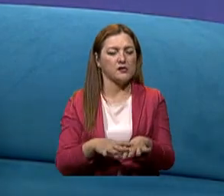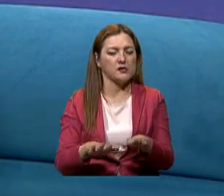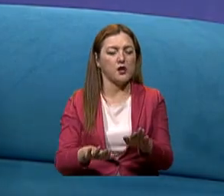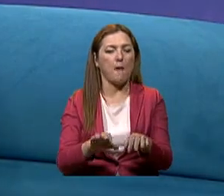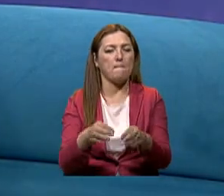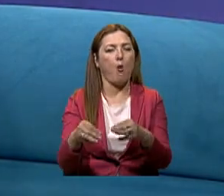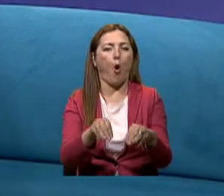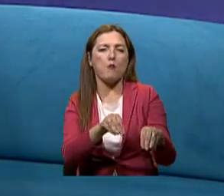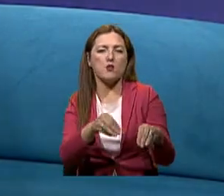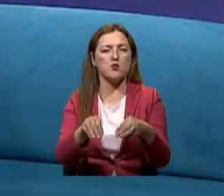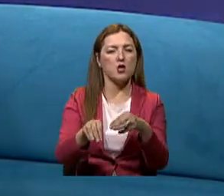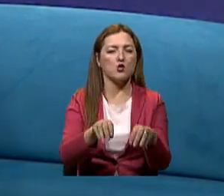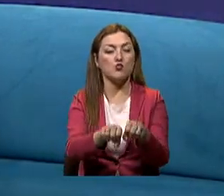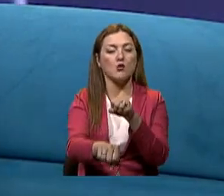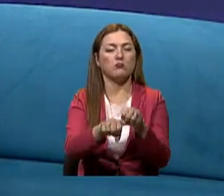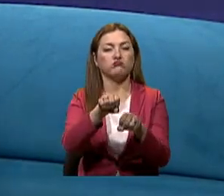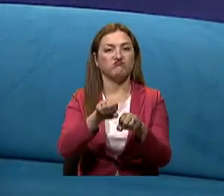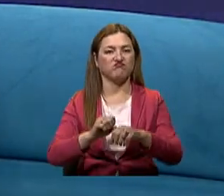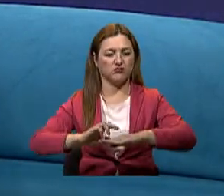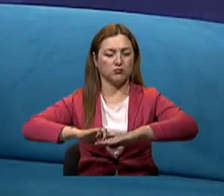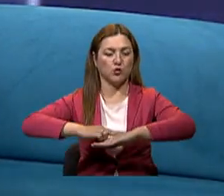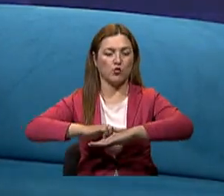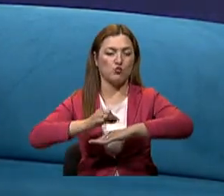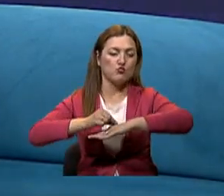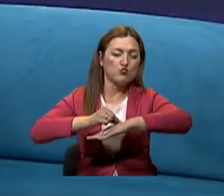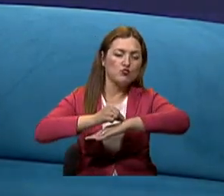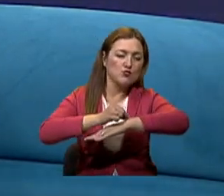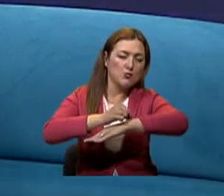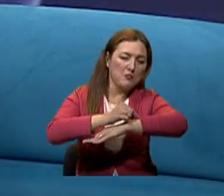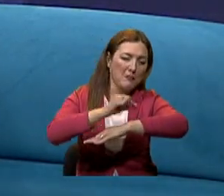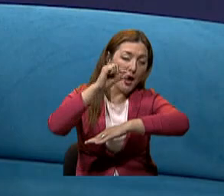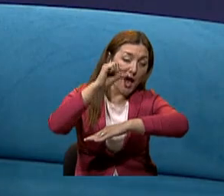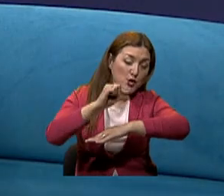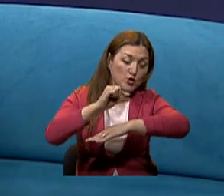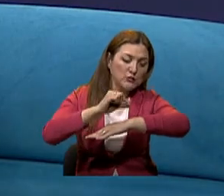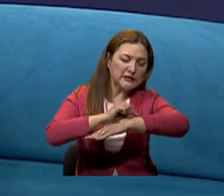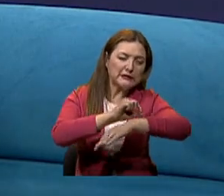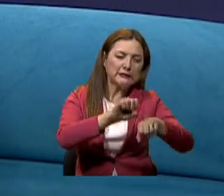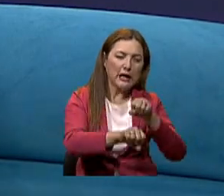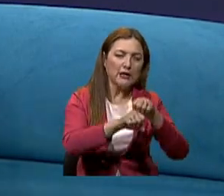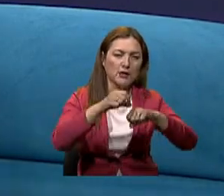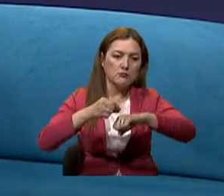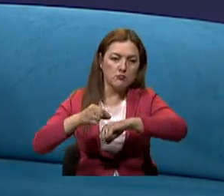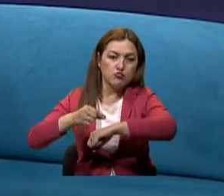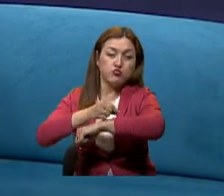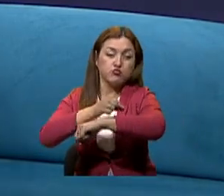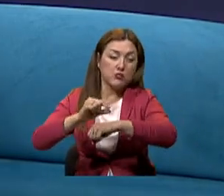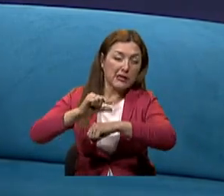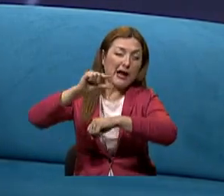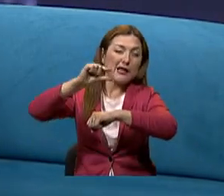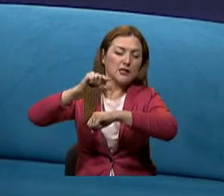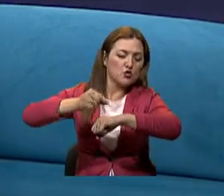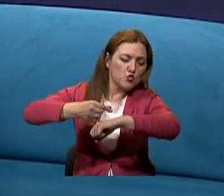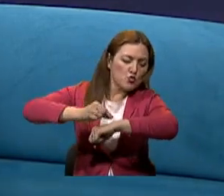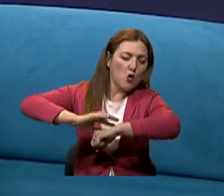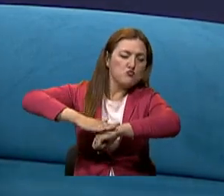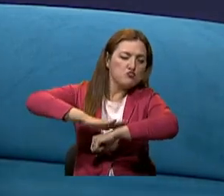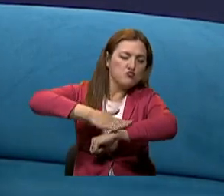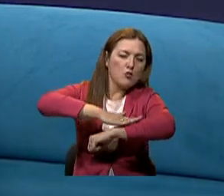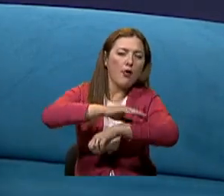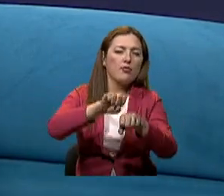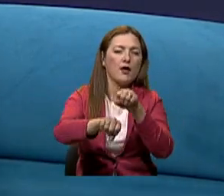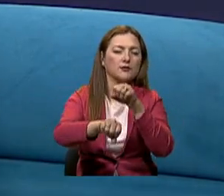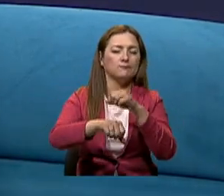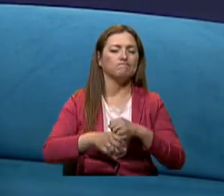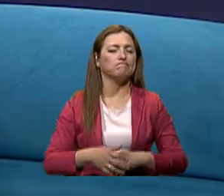vasos sanguíneos grandes y vasos sanguíneos pequeños. Entonces, ¿qué pasa aquí? La glucosa muy alta, hay un mal intercambio